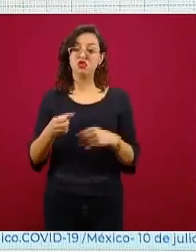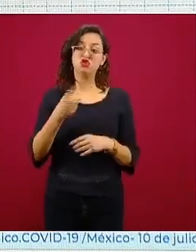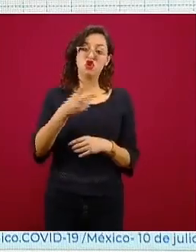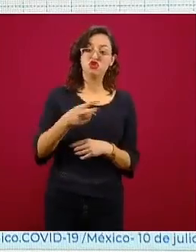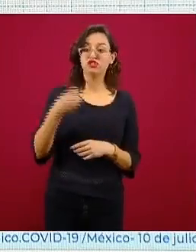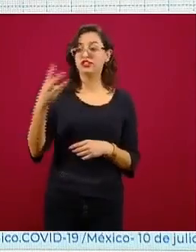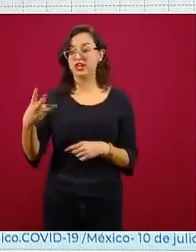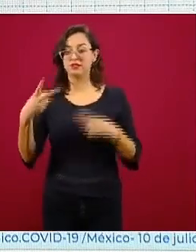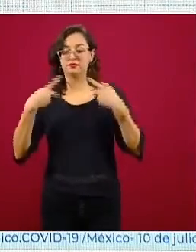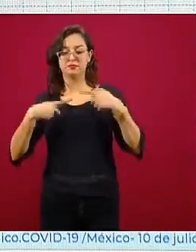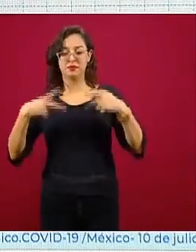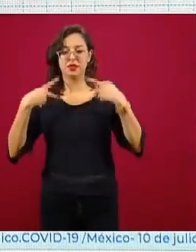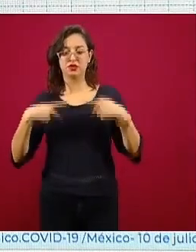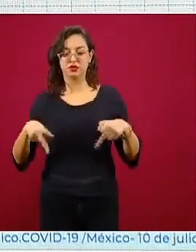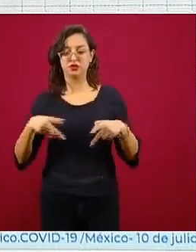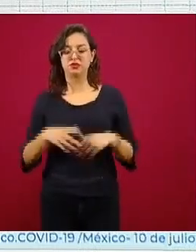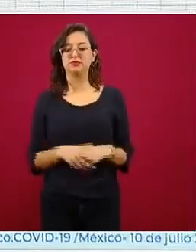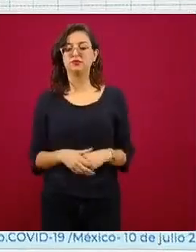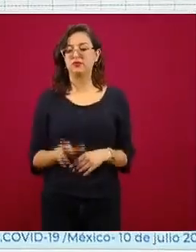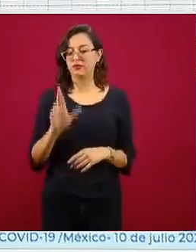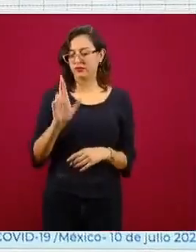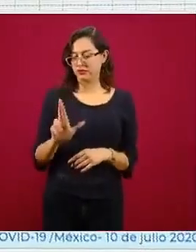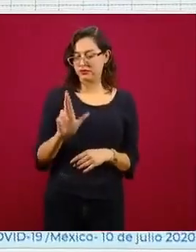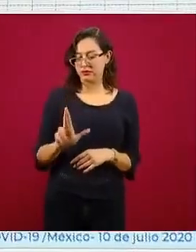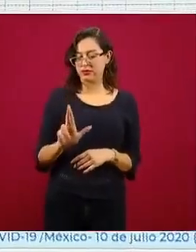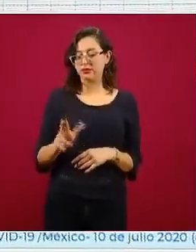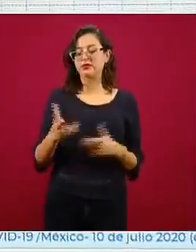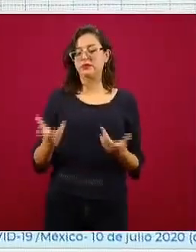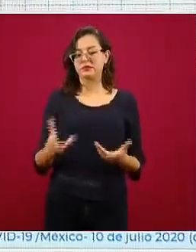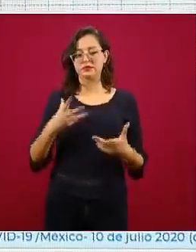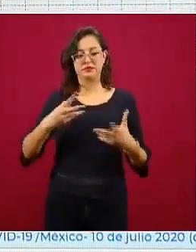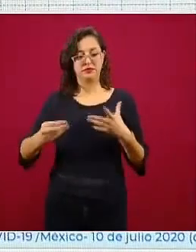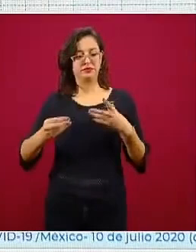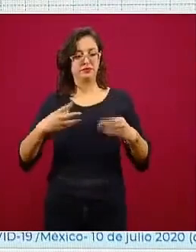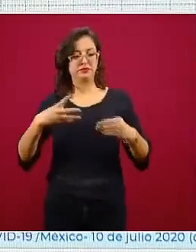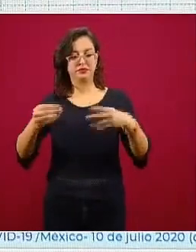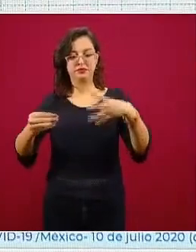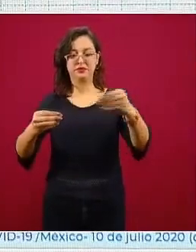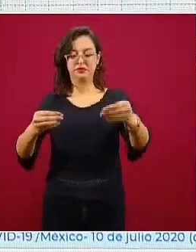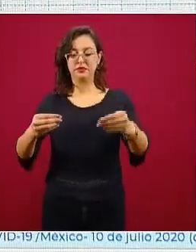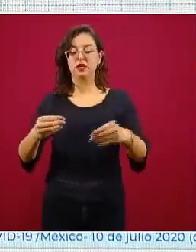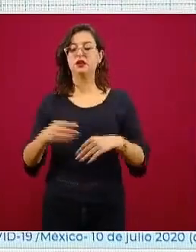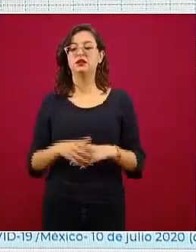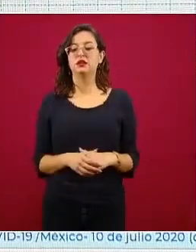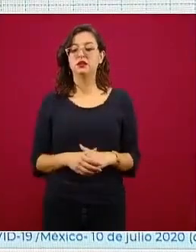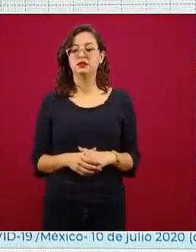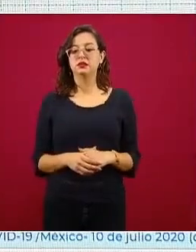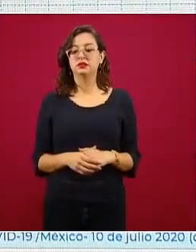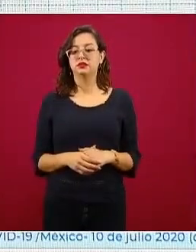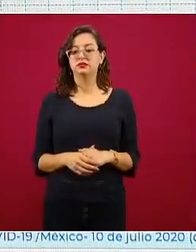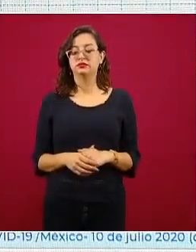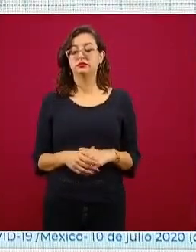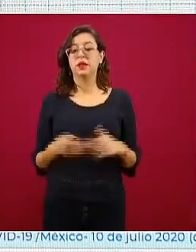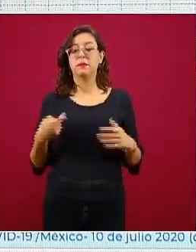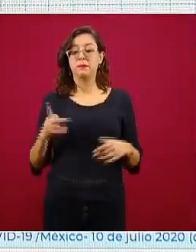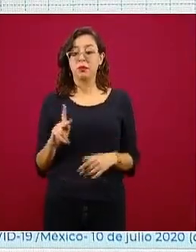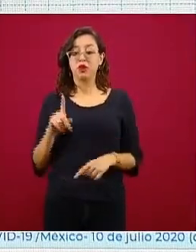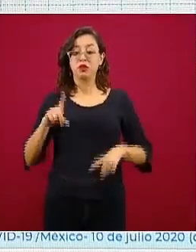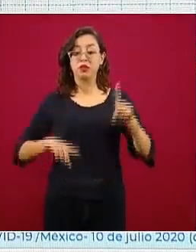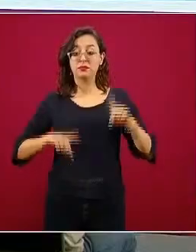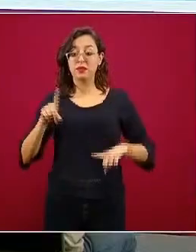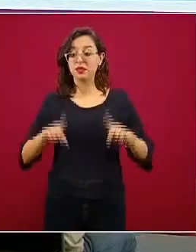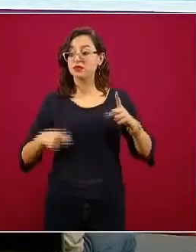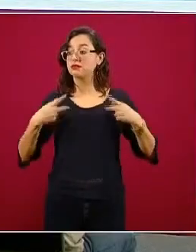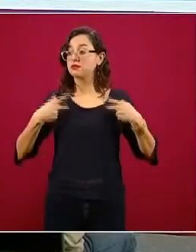de la R, el número básico de reproducción, para COVID. Pero esto varía de acuerdo a las condiciones de la